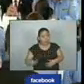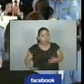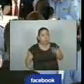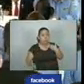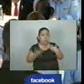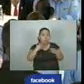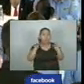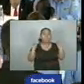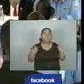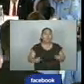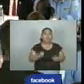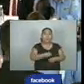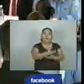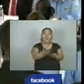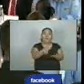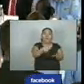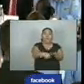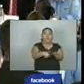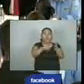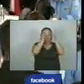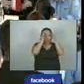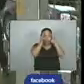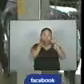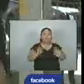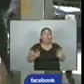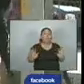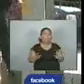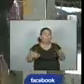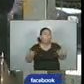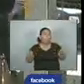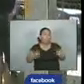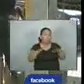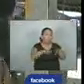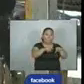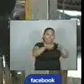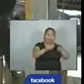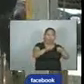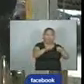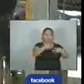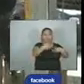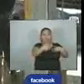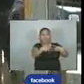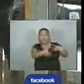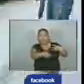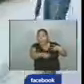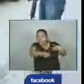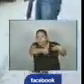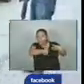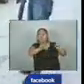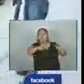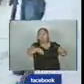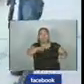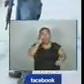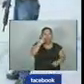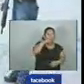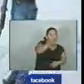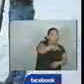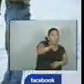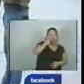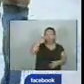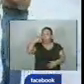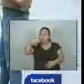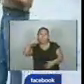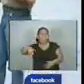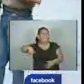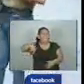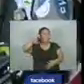a las autoridades locales a que se tomen las decisiones referentes a suspender garantías y aplicar estado de excepción en lugares donde más incidencia de extorsión